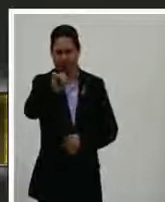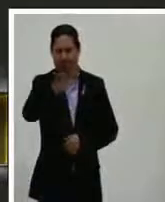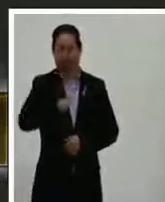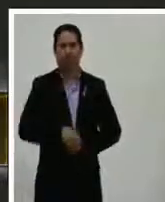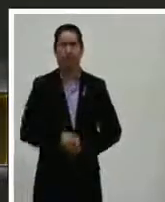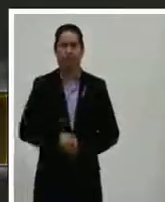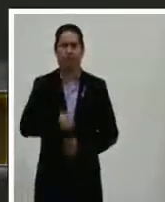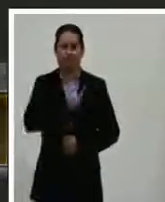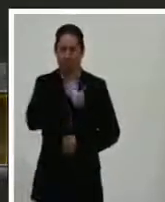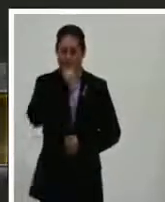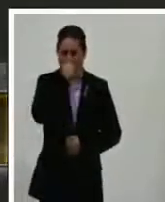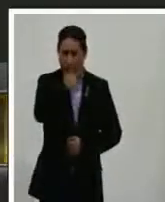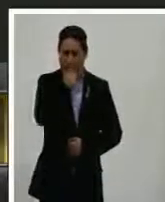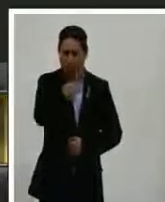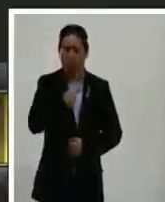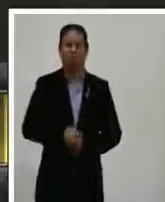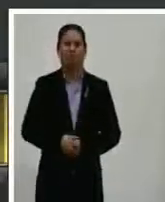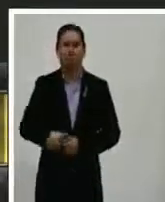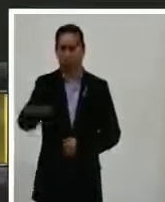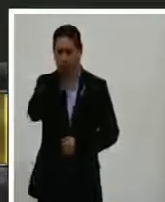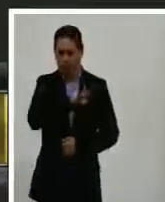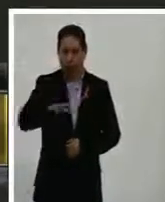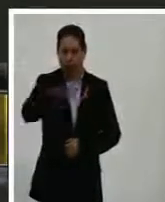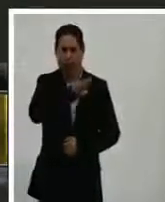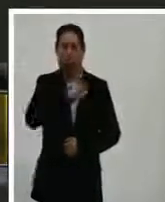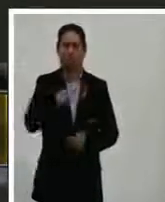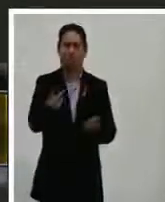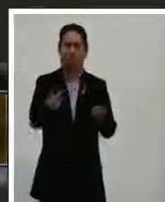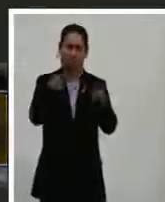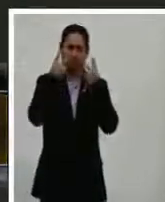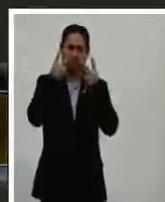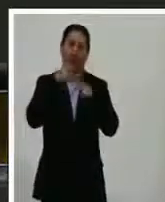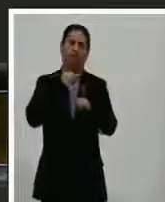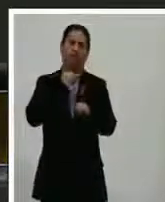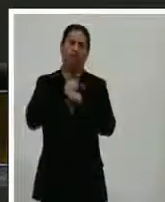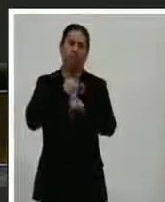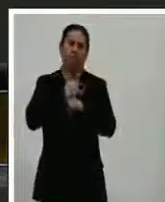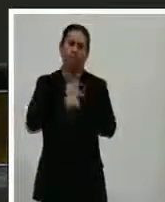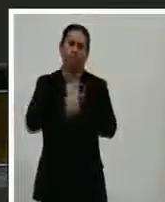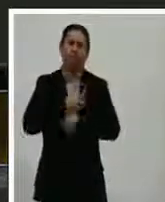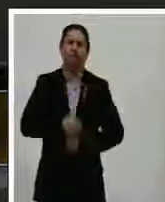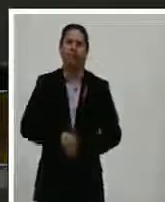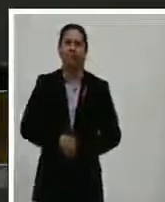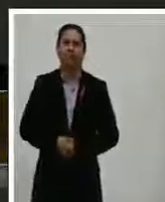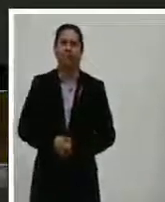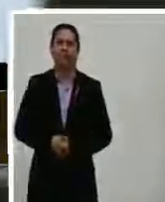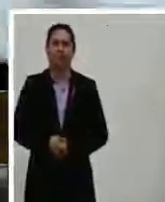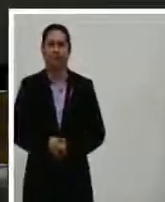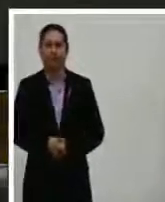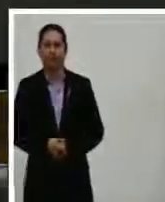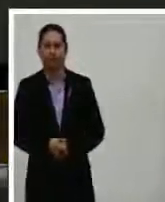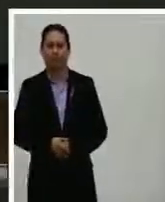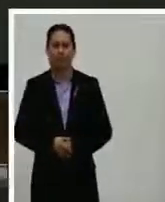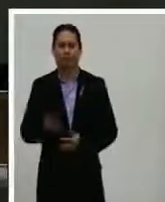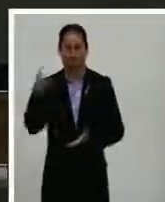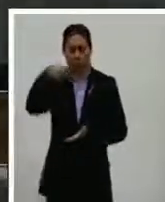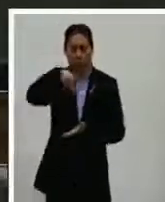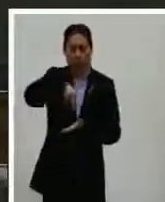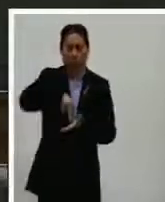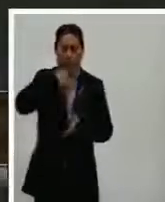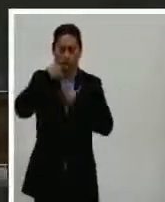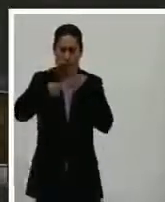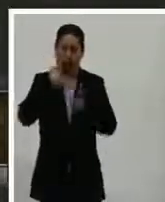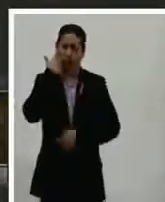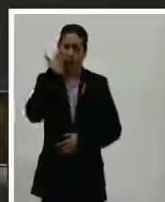saludo con afecto a todas y todos los que nos siguen por las diferentes plataformas digitales antes de mi participación